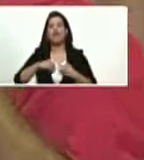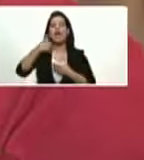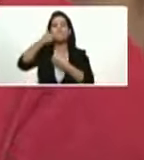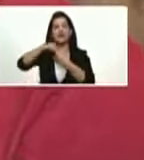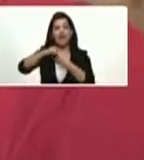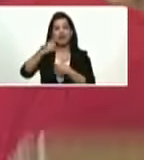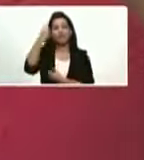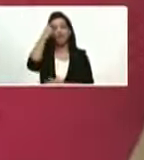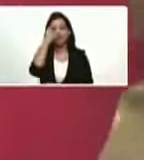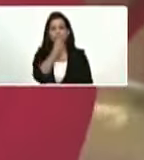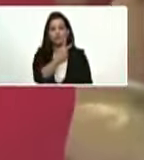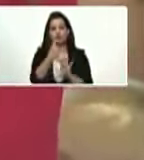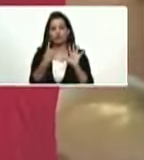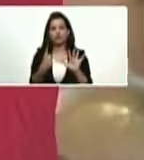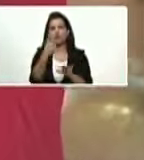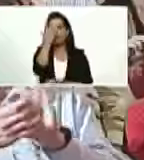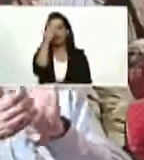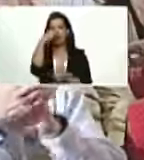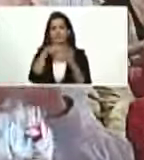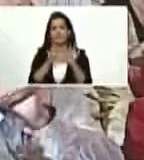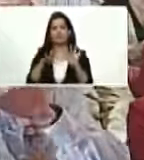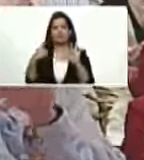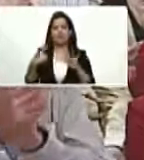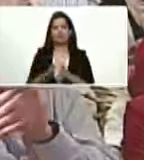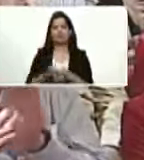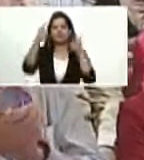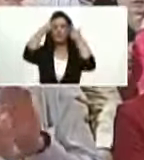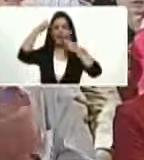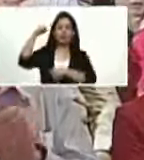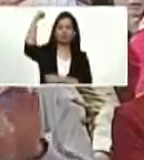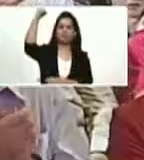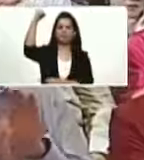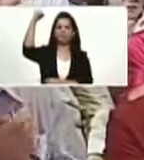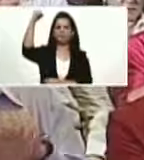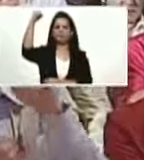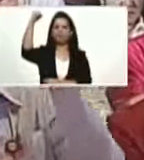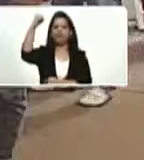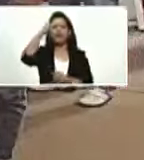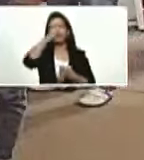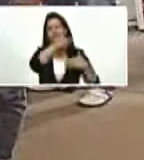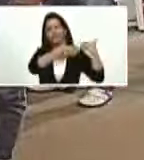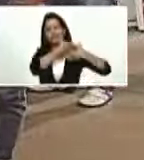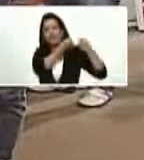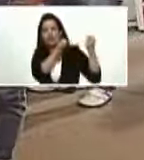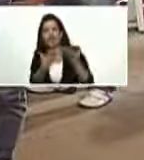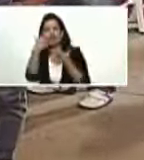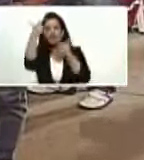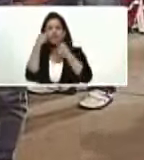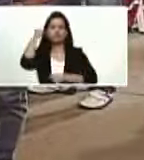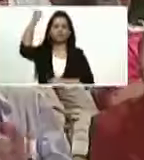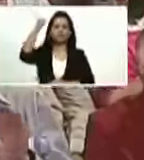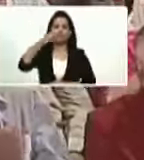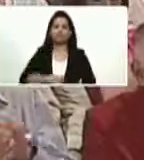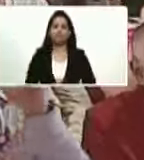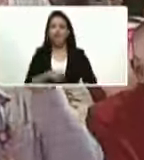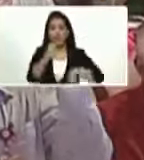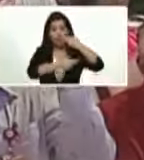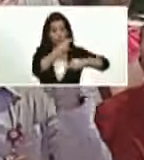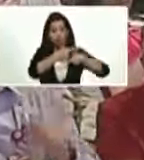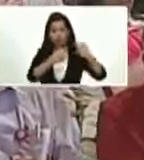del 2016. ¡Viva Chávez! ¡Viva! ¡Viva el legado de Chávez! ¡Viva, ¡viva la revolución